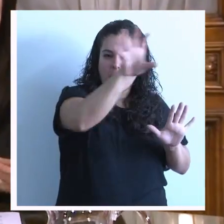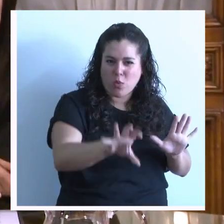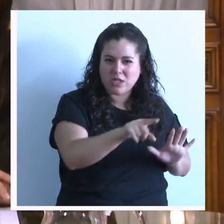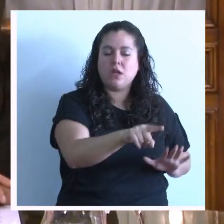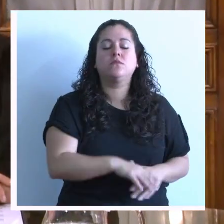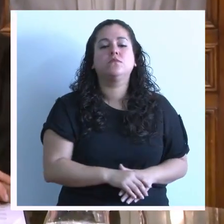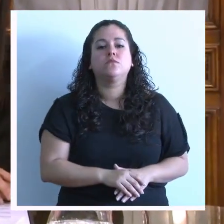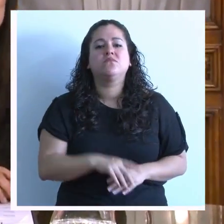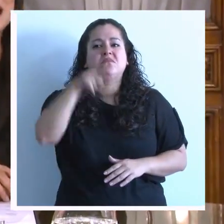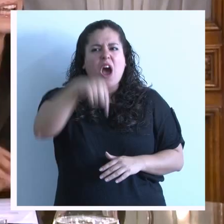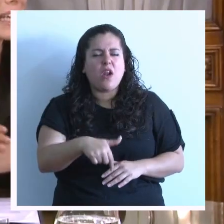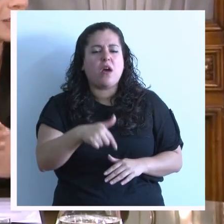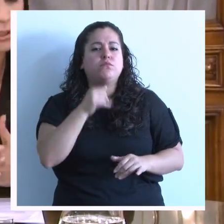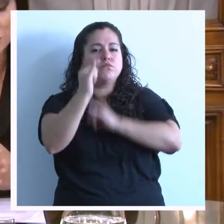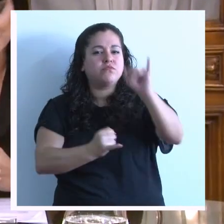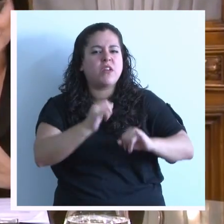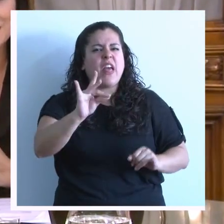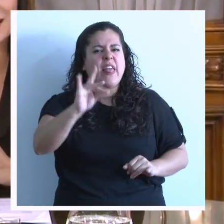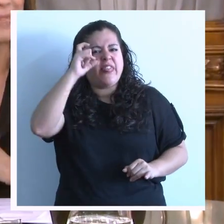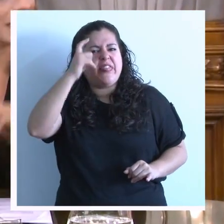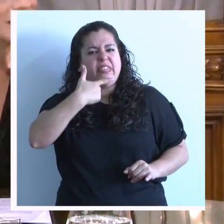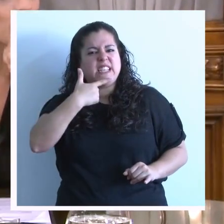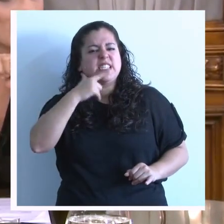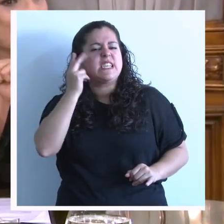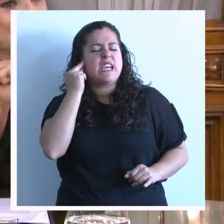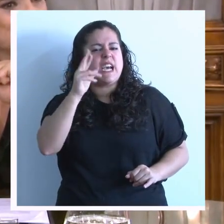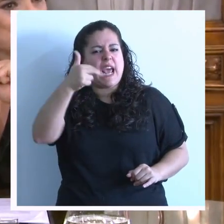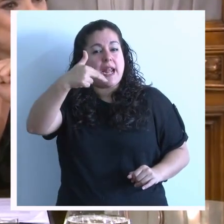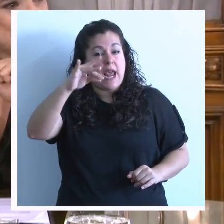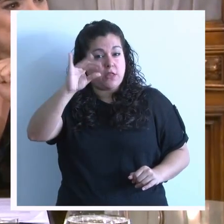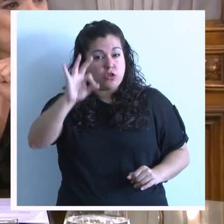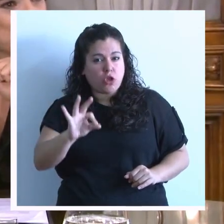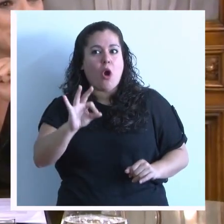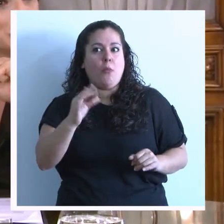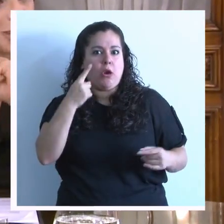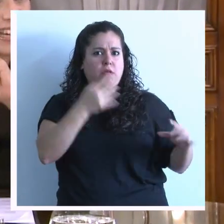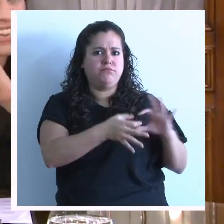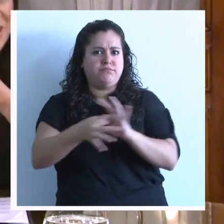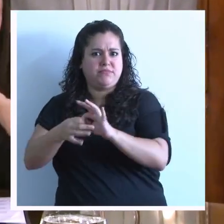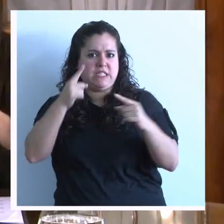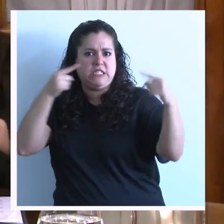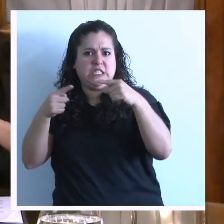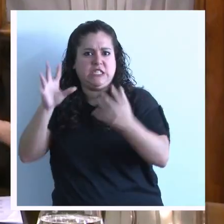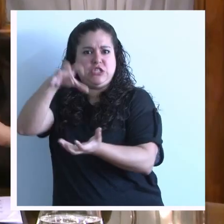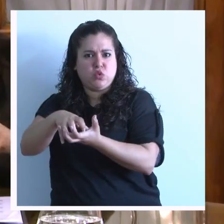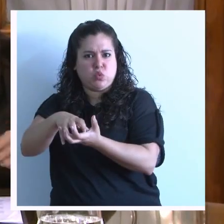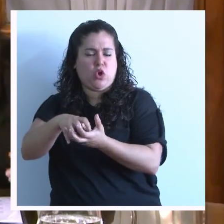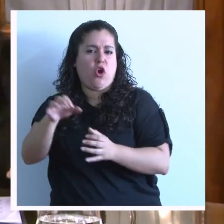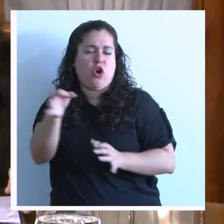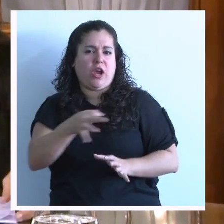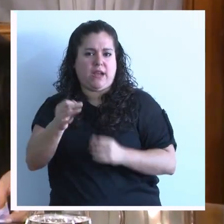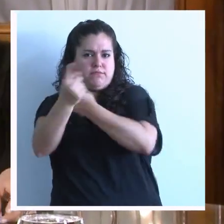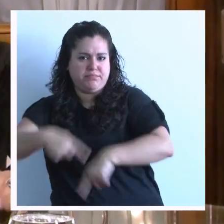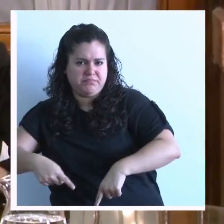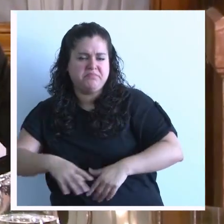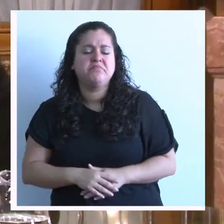aquí. Vamos a comenzar desgranando, y está bien el título, Desgranando, porque tiene que ver con el Instituto Granario que nos trae Adriana Pueyrós.